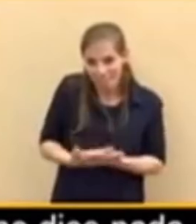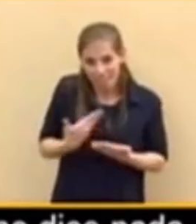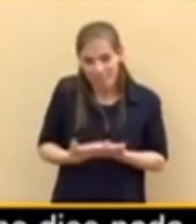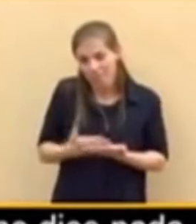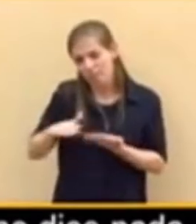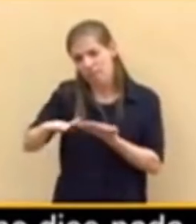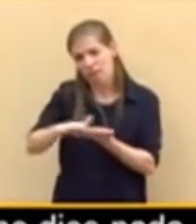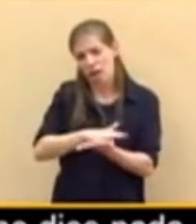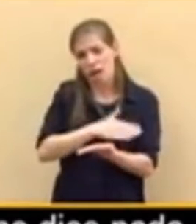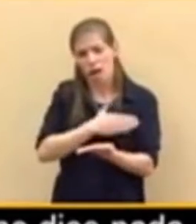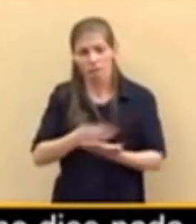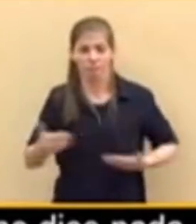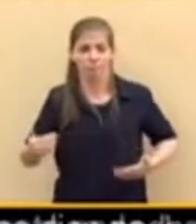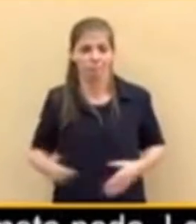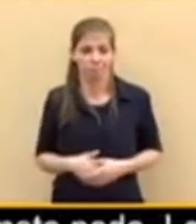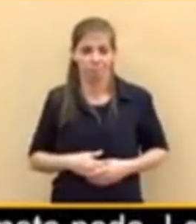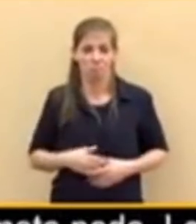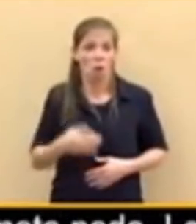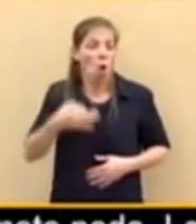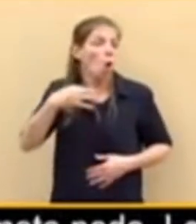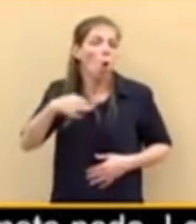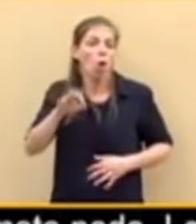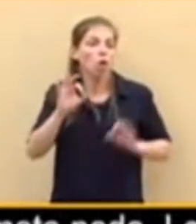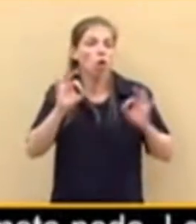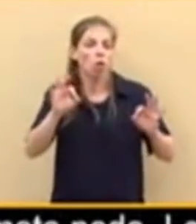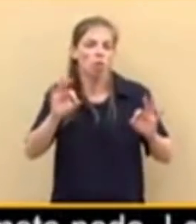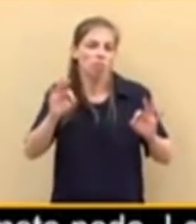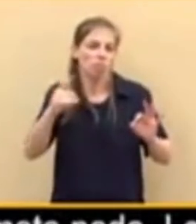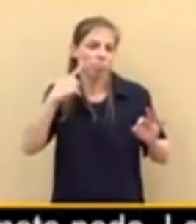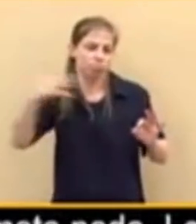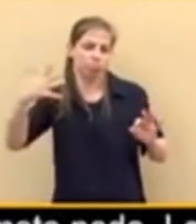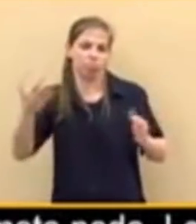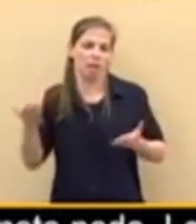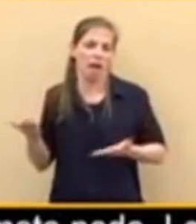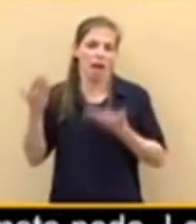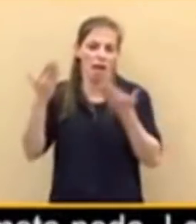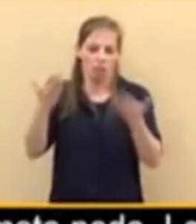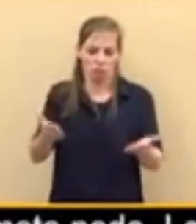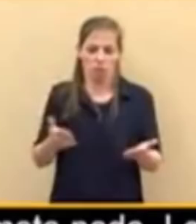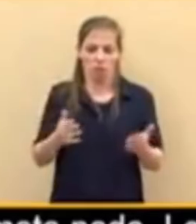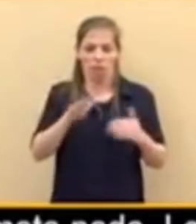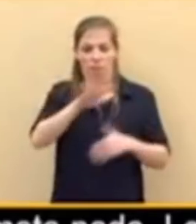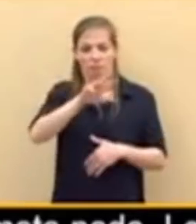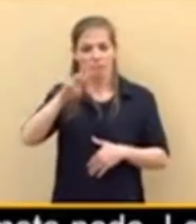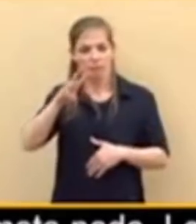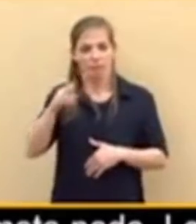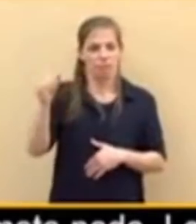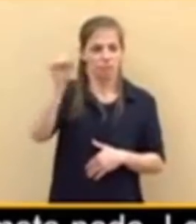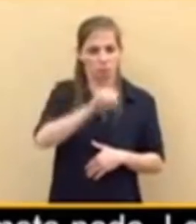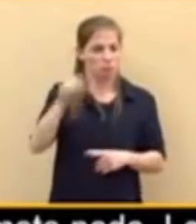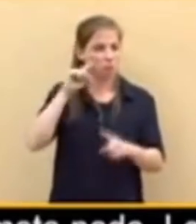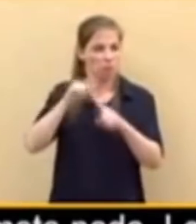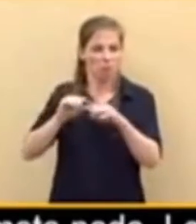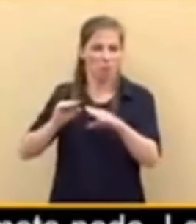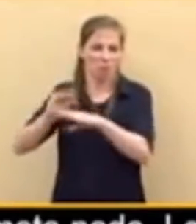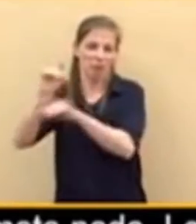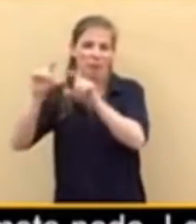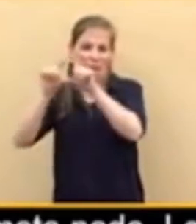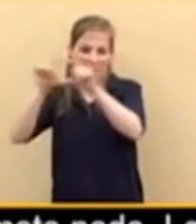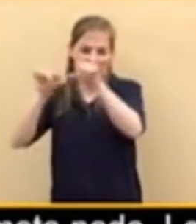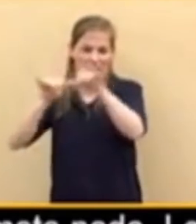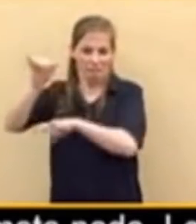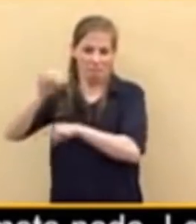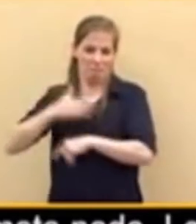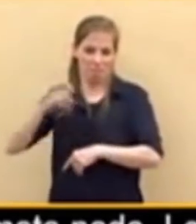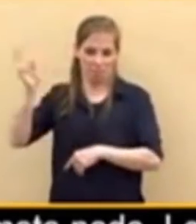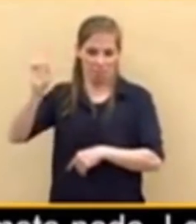estará haciendo las cosas que ha conseguido enfadar hasta el PNV? Que eso ya es el colmo, conseguir enfadar al PNV.